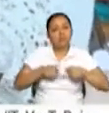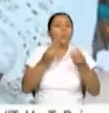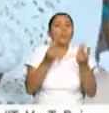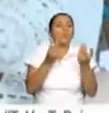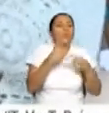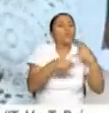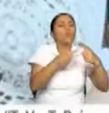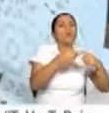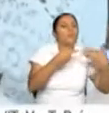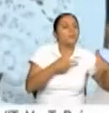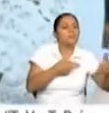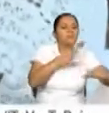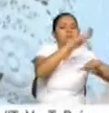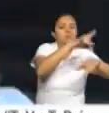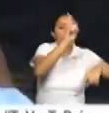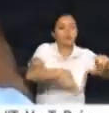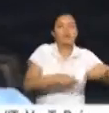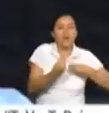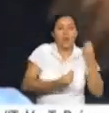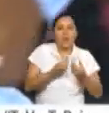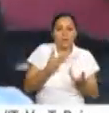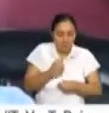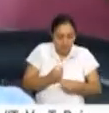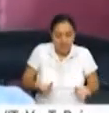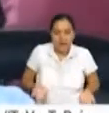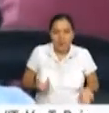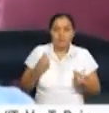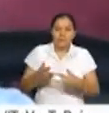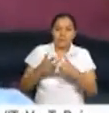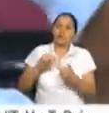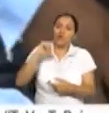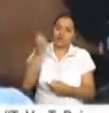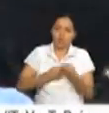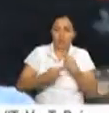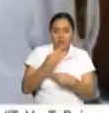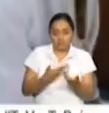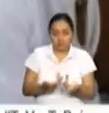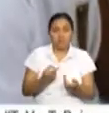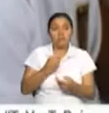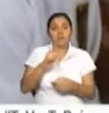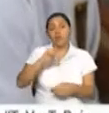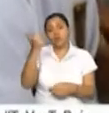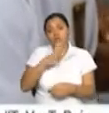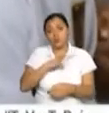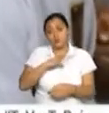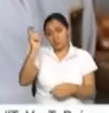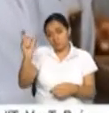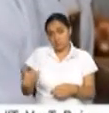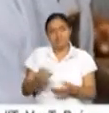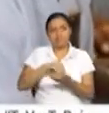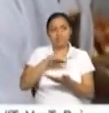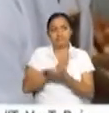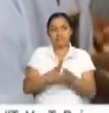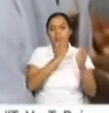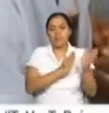en épocas de rueda mientras que generó perea pescador de san lorenzo expresó que es necesario que se implemente un